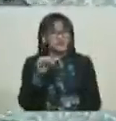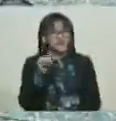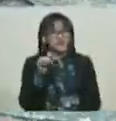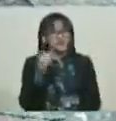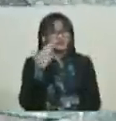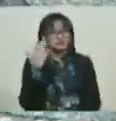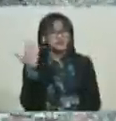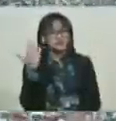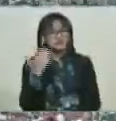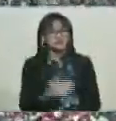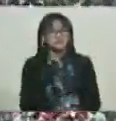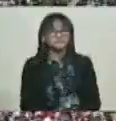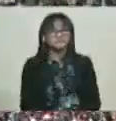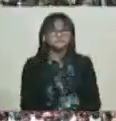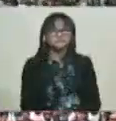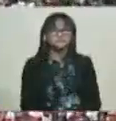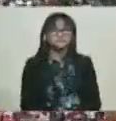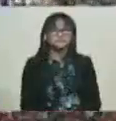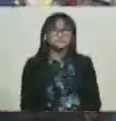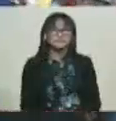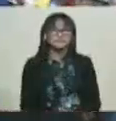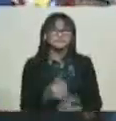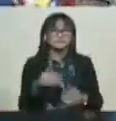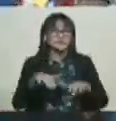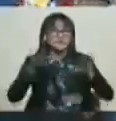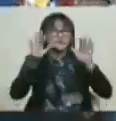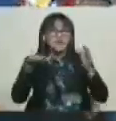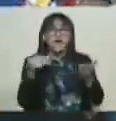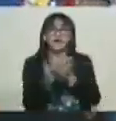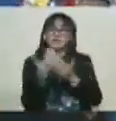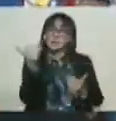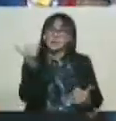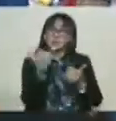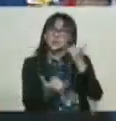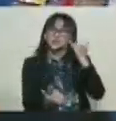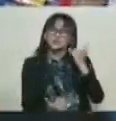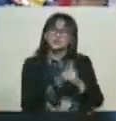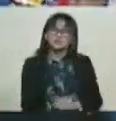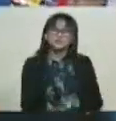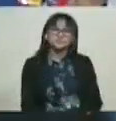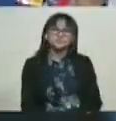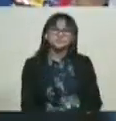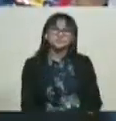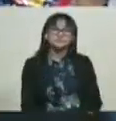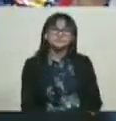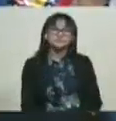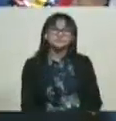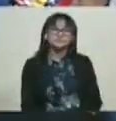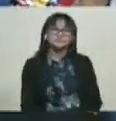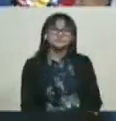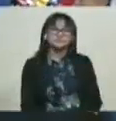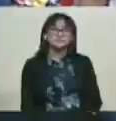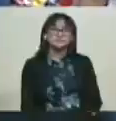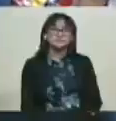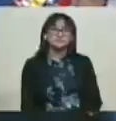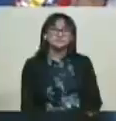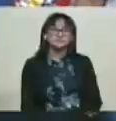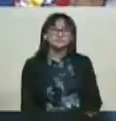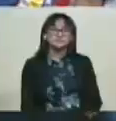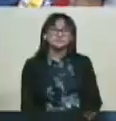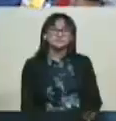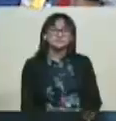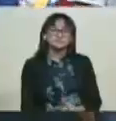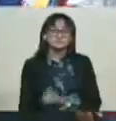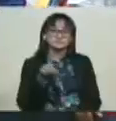aquí hasta el fuerte hasta san felipe el fuerte a la